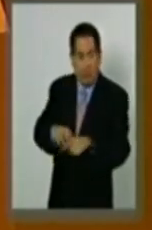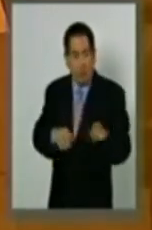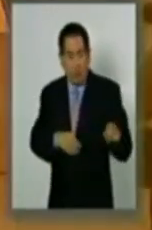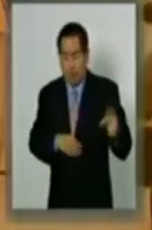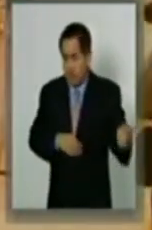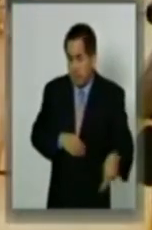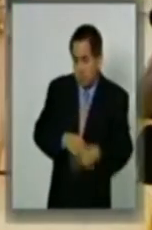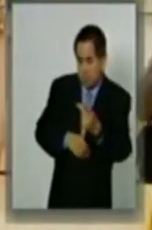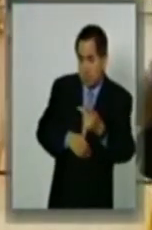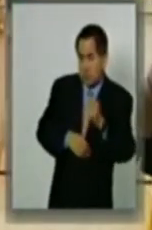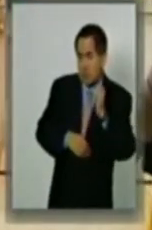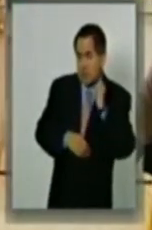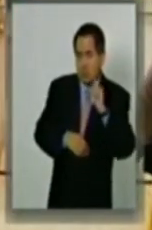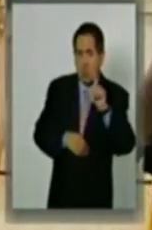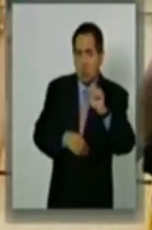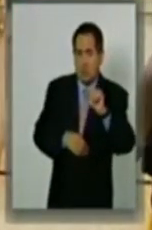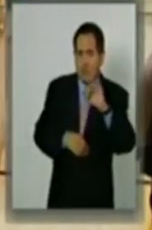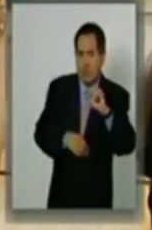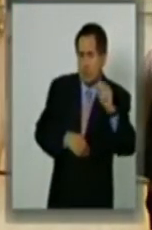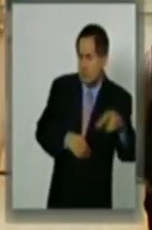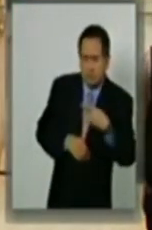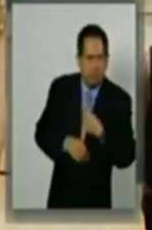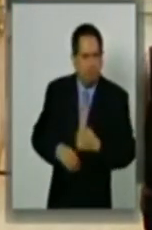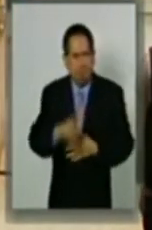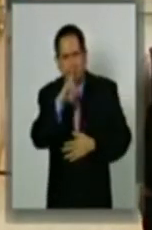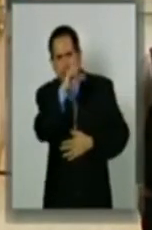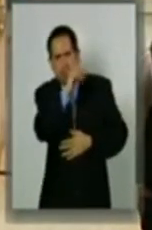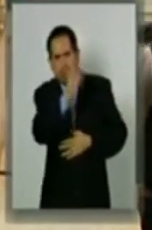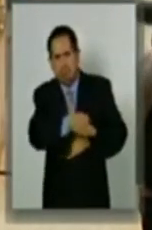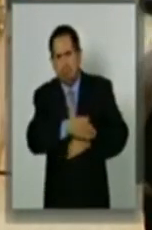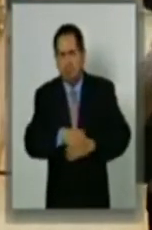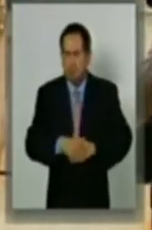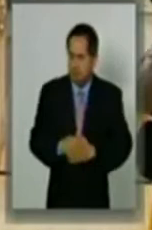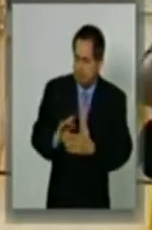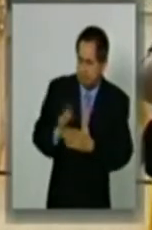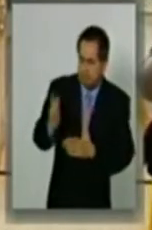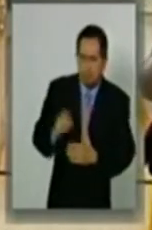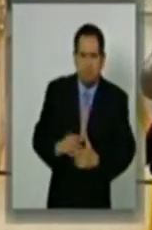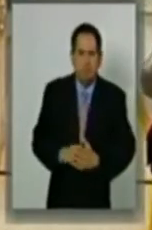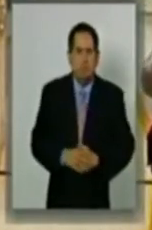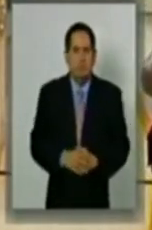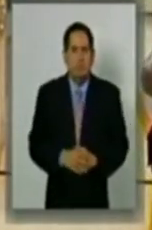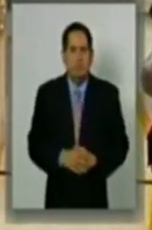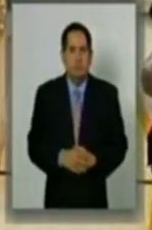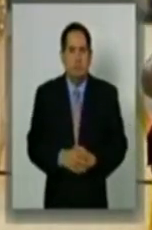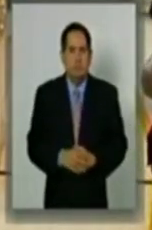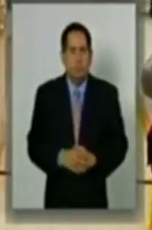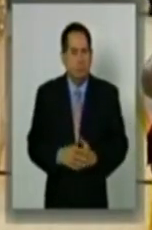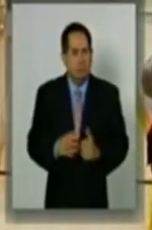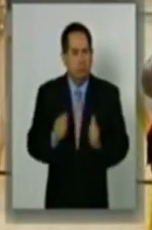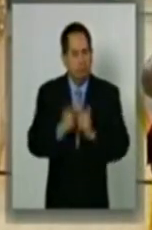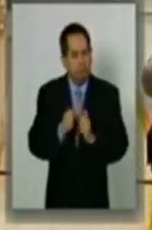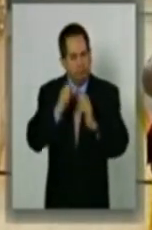pregunta del senador Luis Fernández. No, presidente. Gracias, senador. En pleno